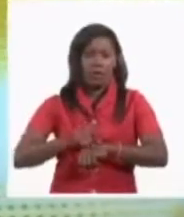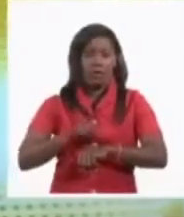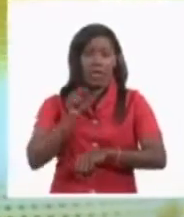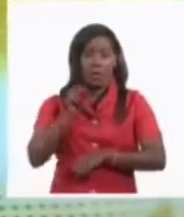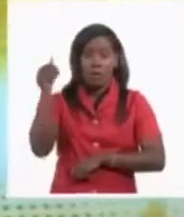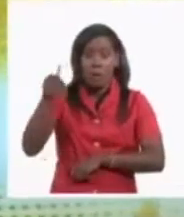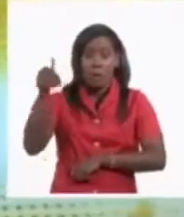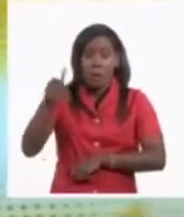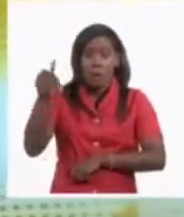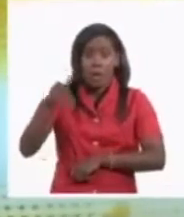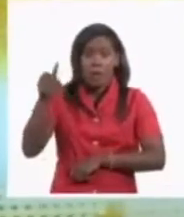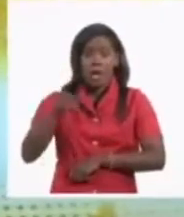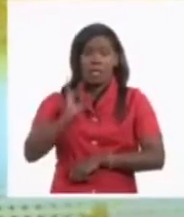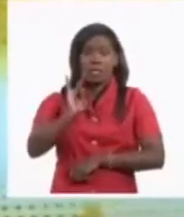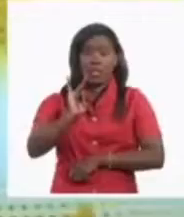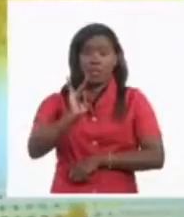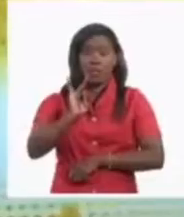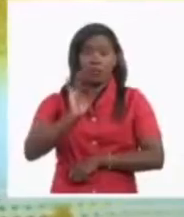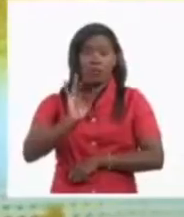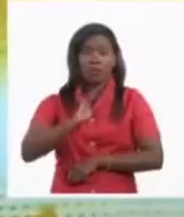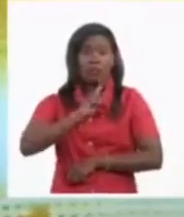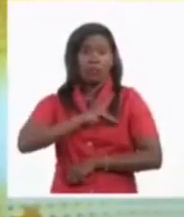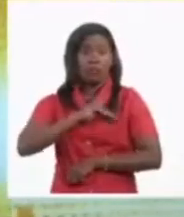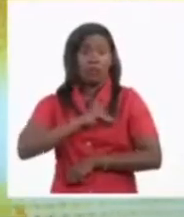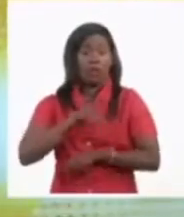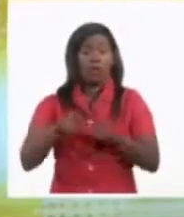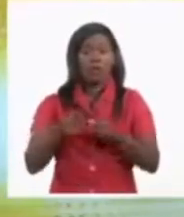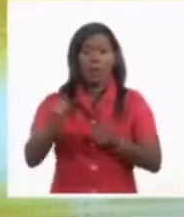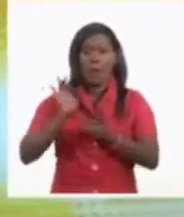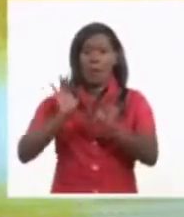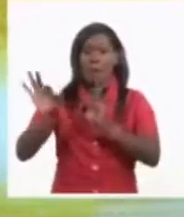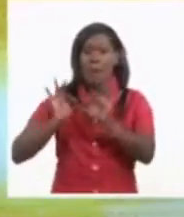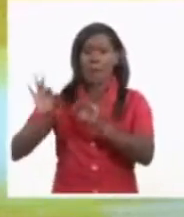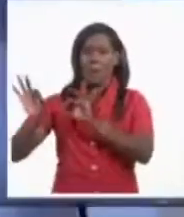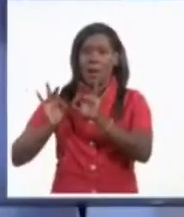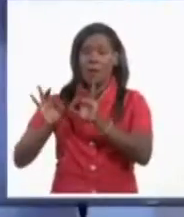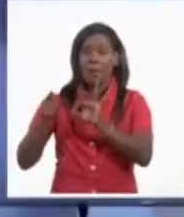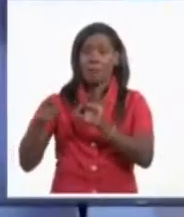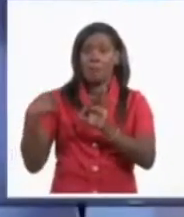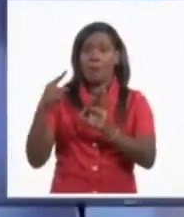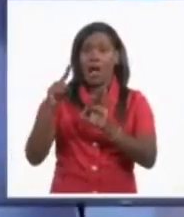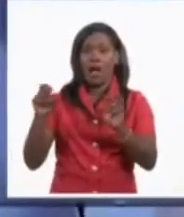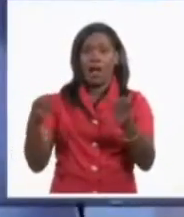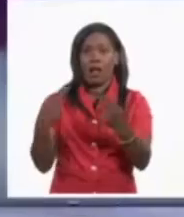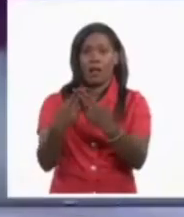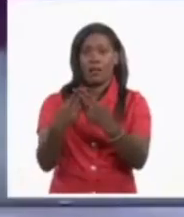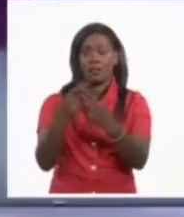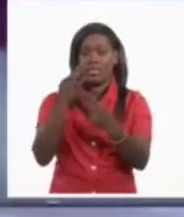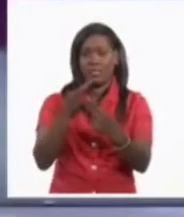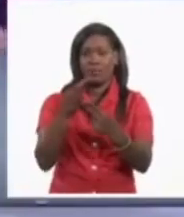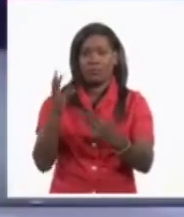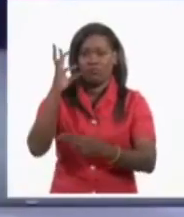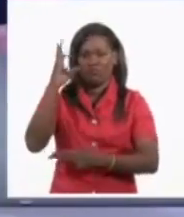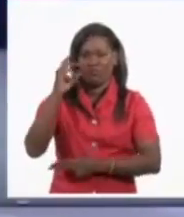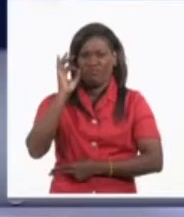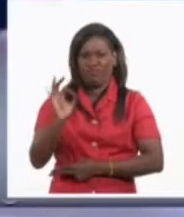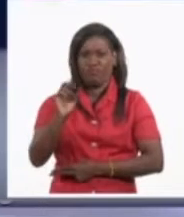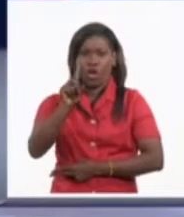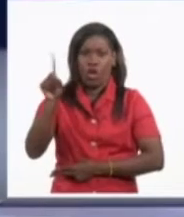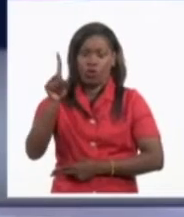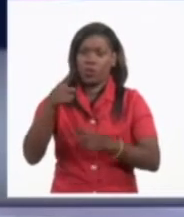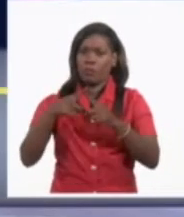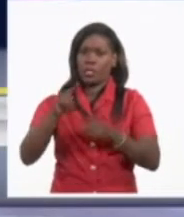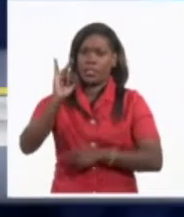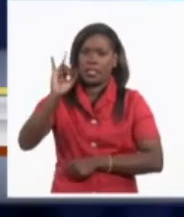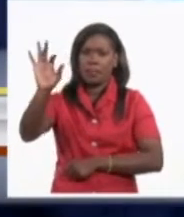participaron 7 candidatos presidenciales invitados de 11 para la confrontación. Tras las ofensas personales de